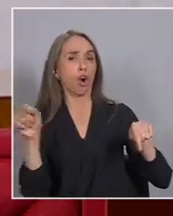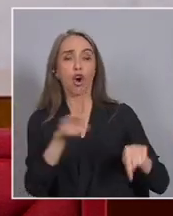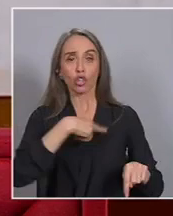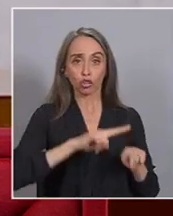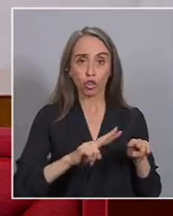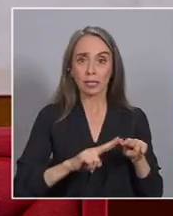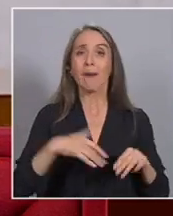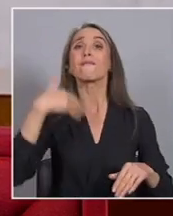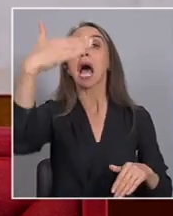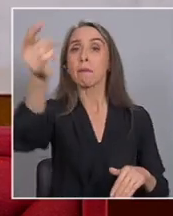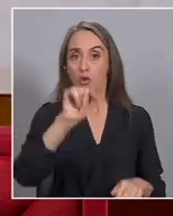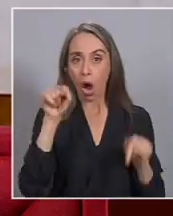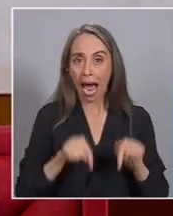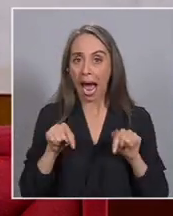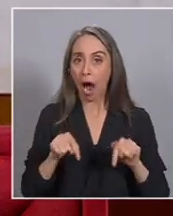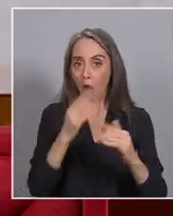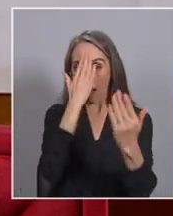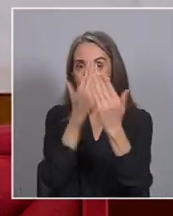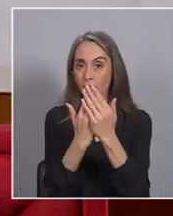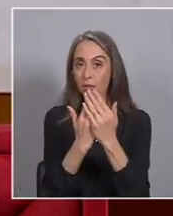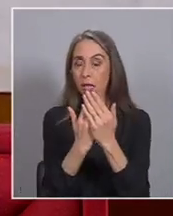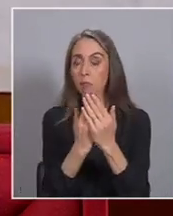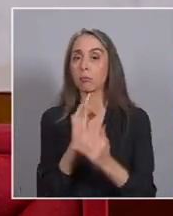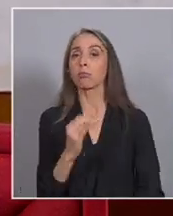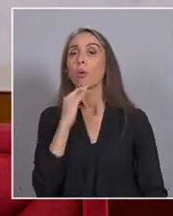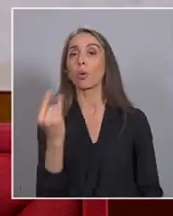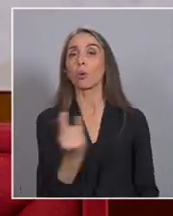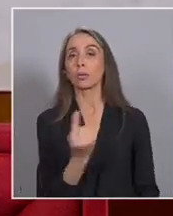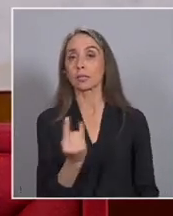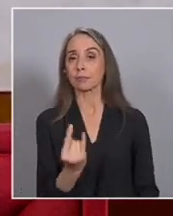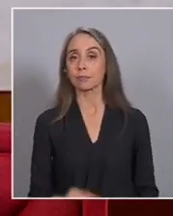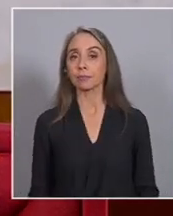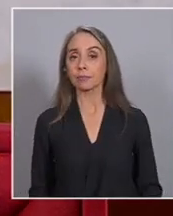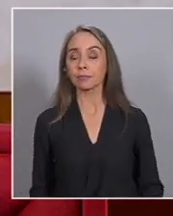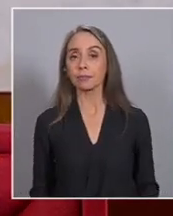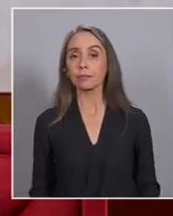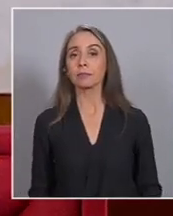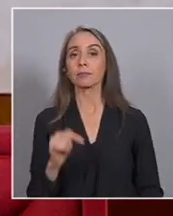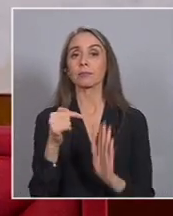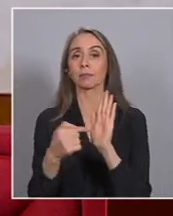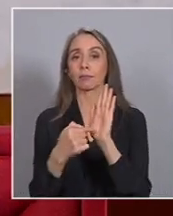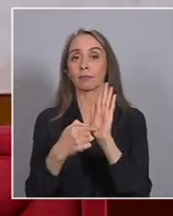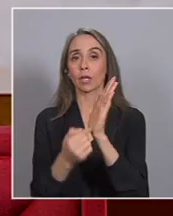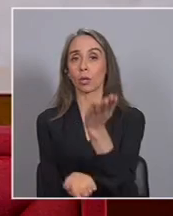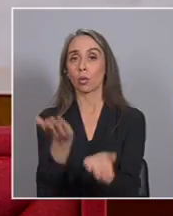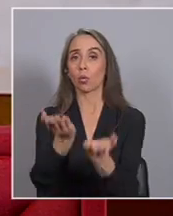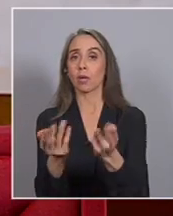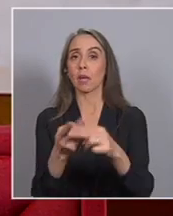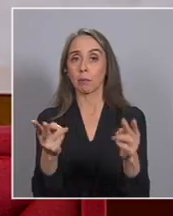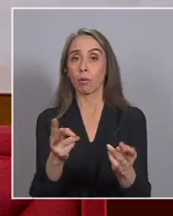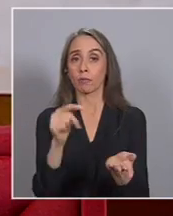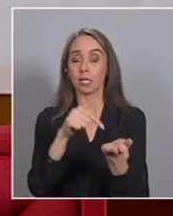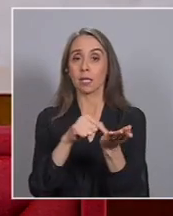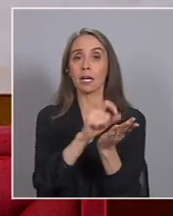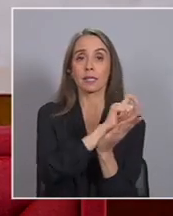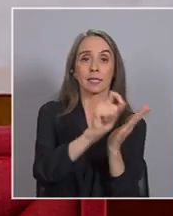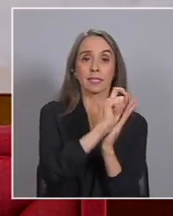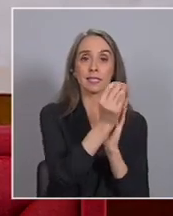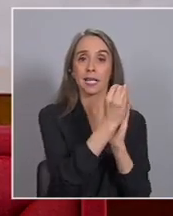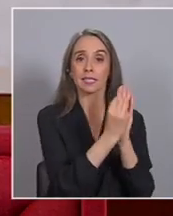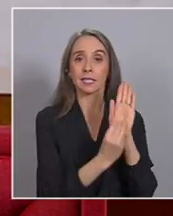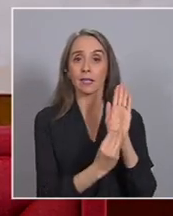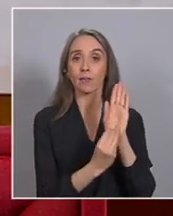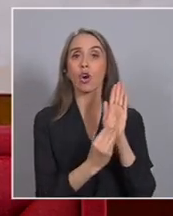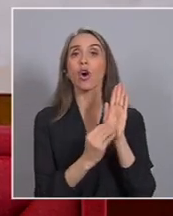Lo estamos encarando con sentido de urgencia. Esta cuenta pública está escrita mayoritariamente